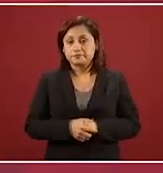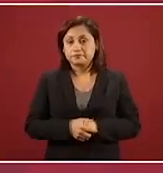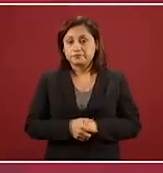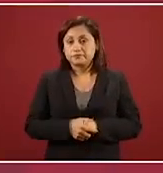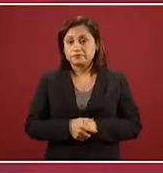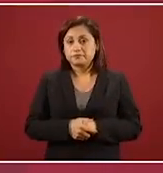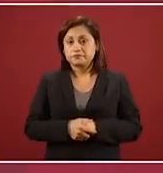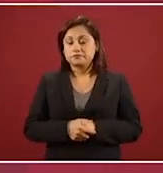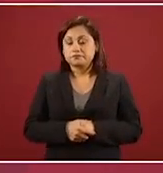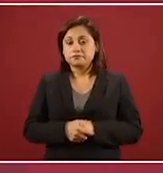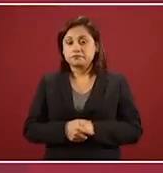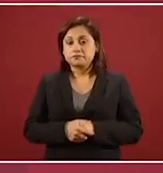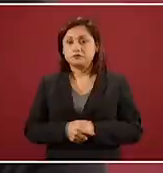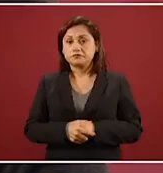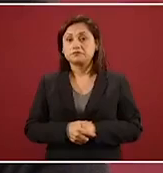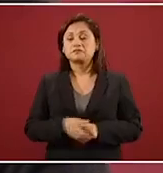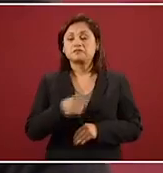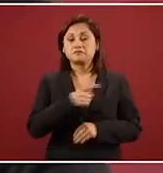sueldo más alto